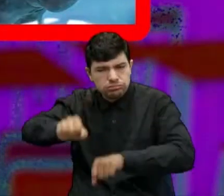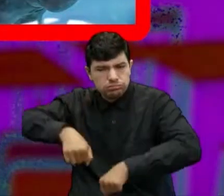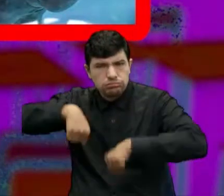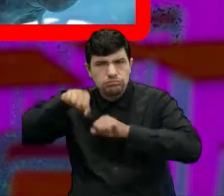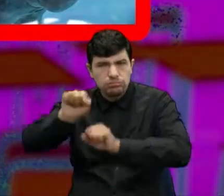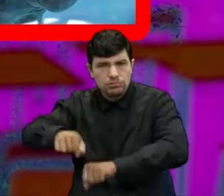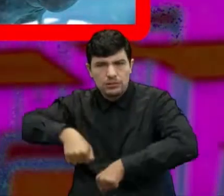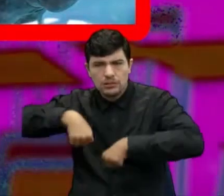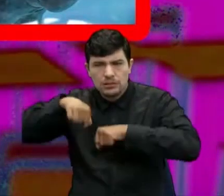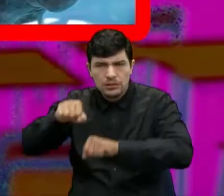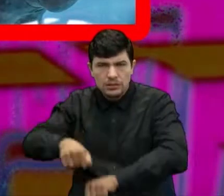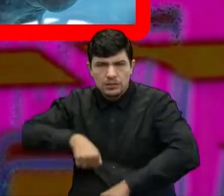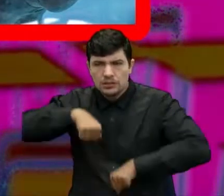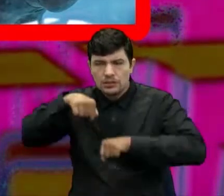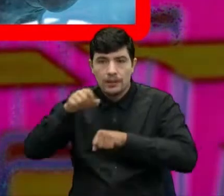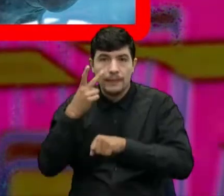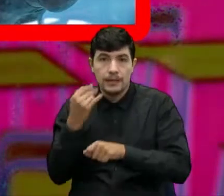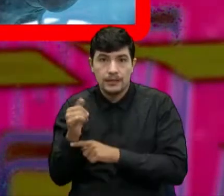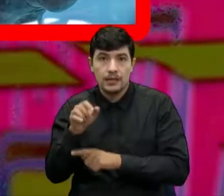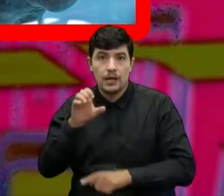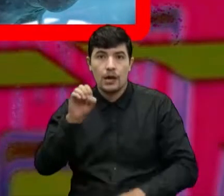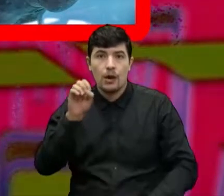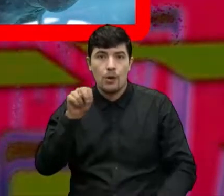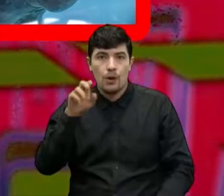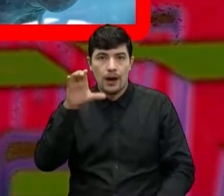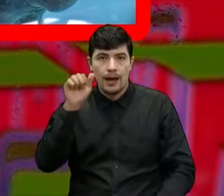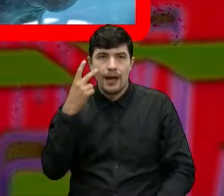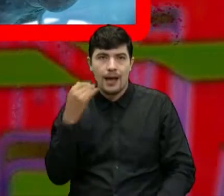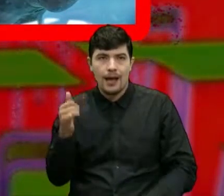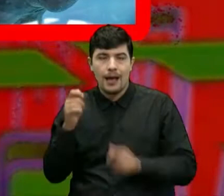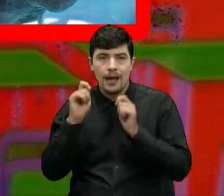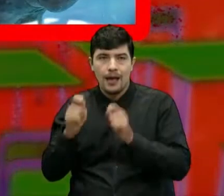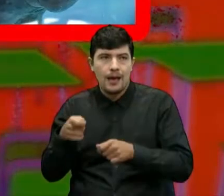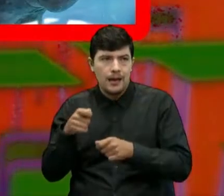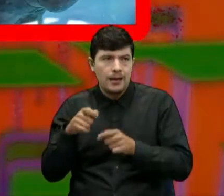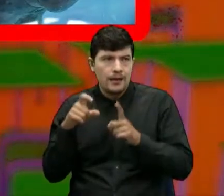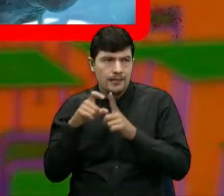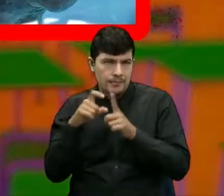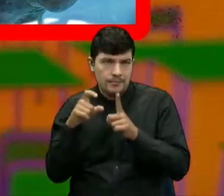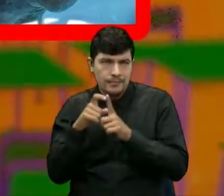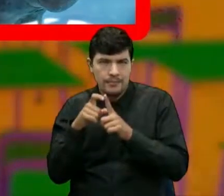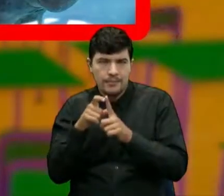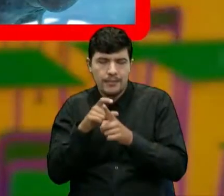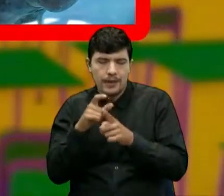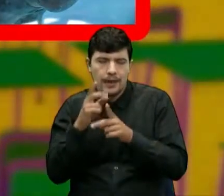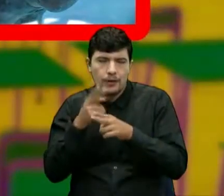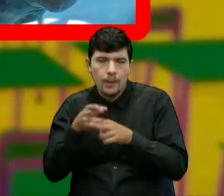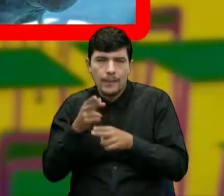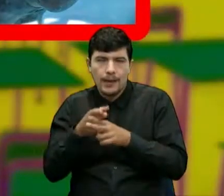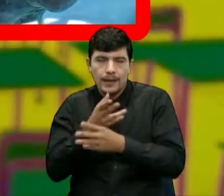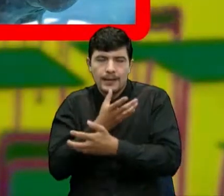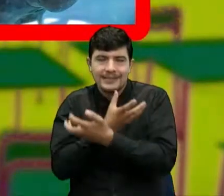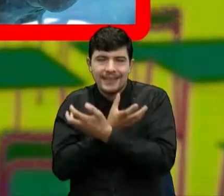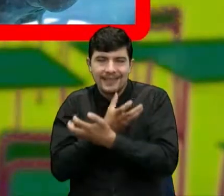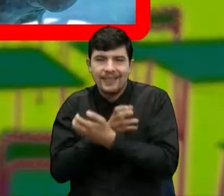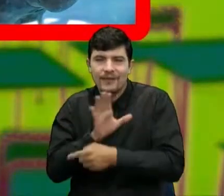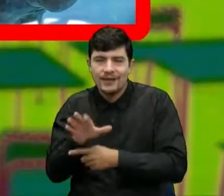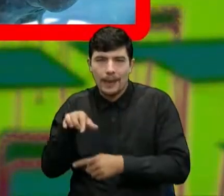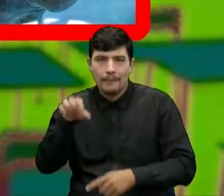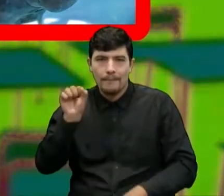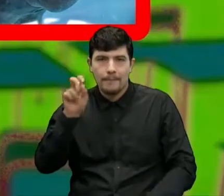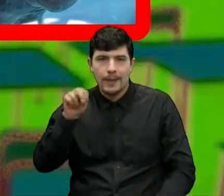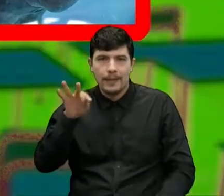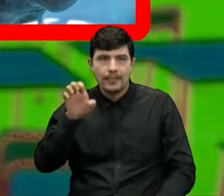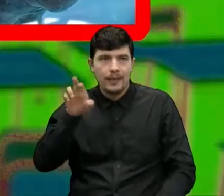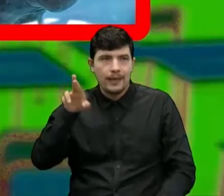científico? Bueno es la pantera onca Pantera onca Si científicamente hablando La pantera onca Muy bien Para que los chicos